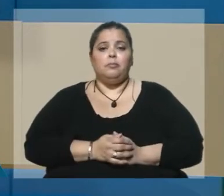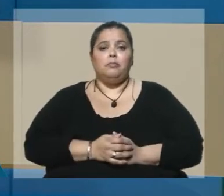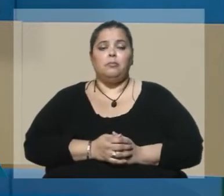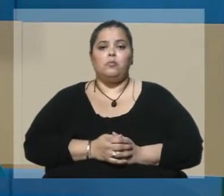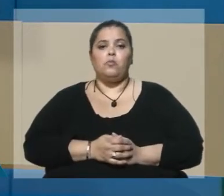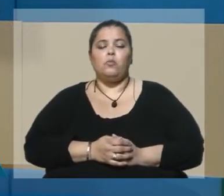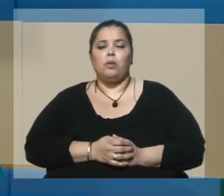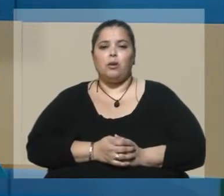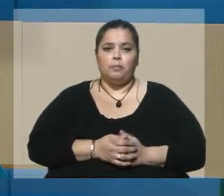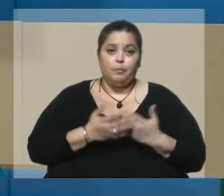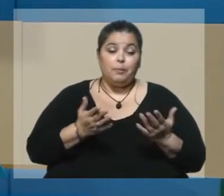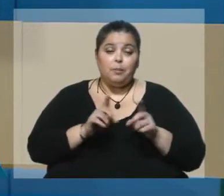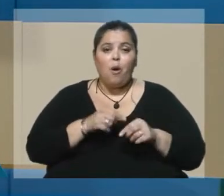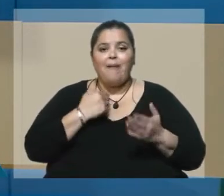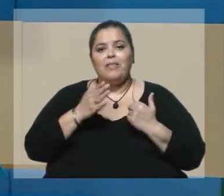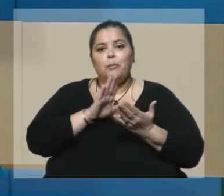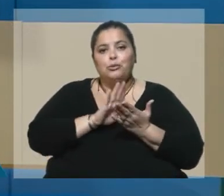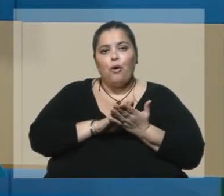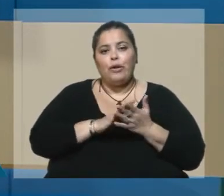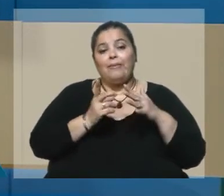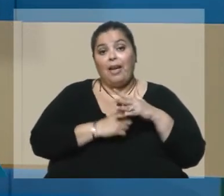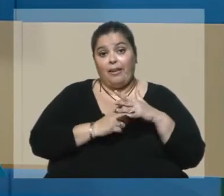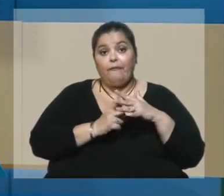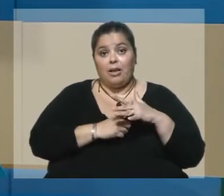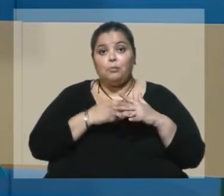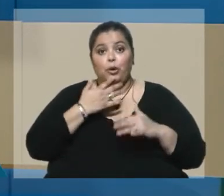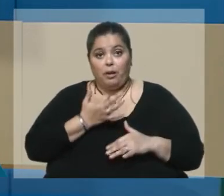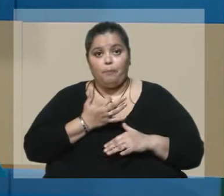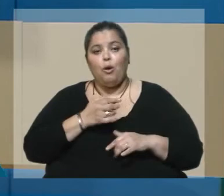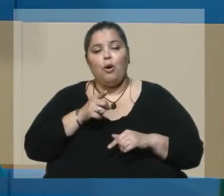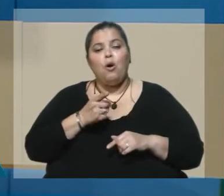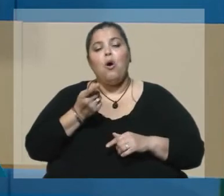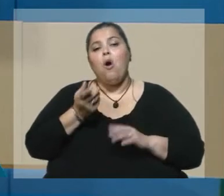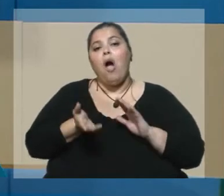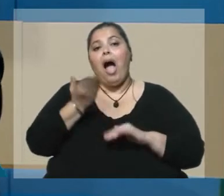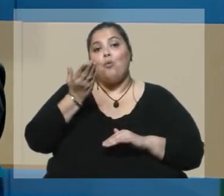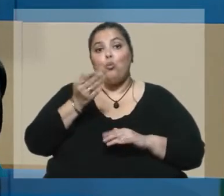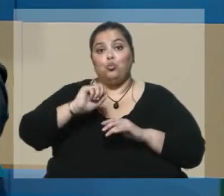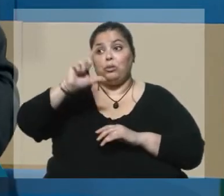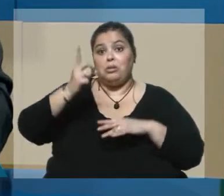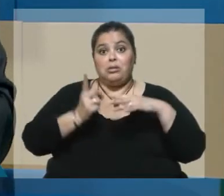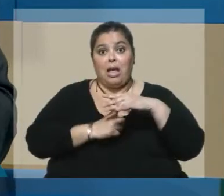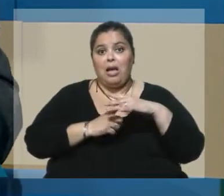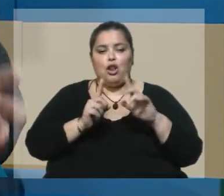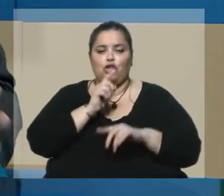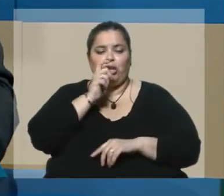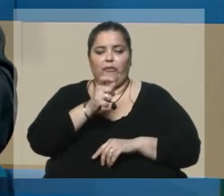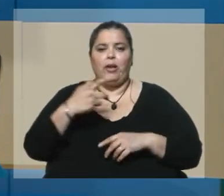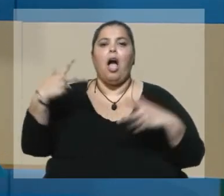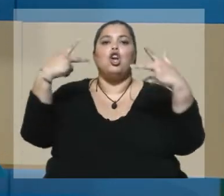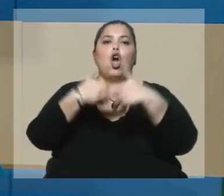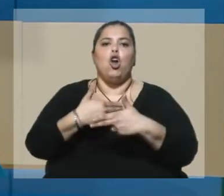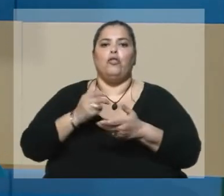esto quemamos las tarifas En definitiva No necesariamente un ajuste fiscal implica cortar las transferencias a la